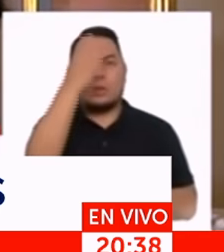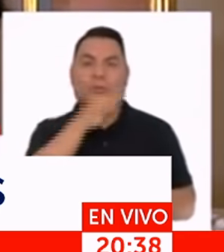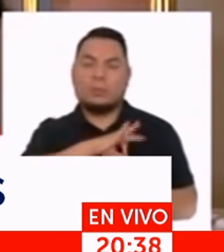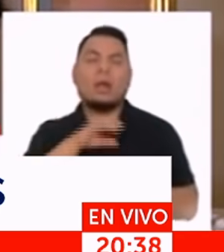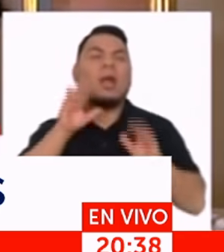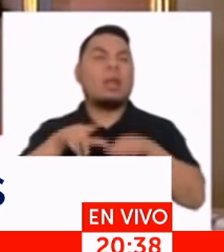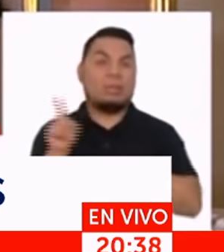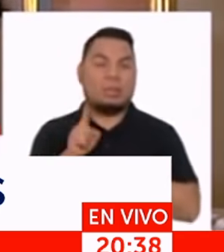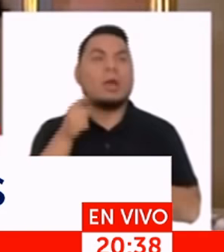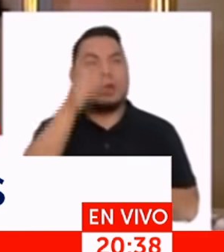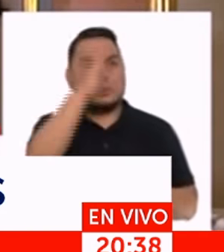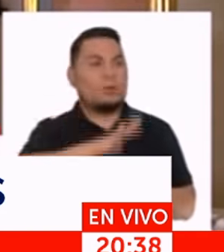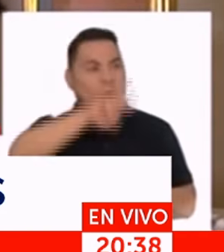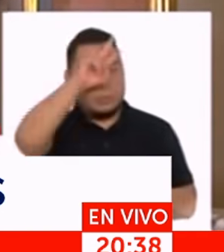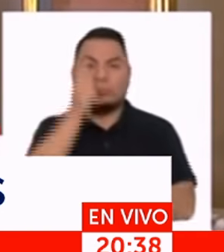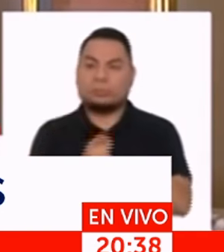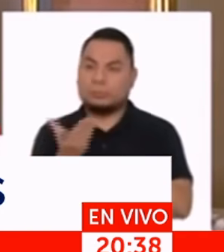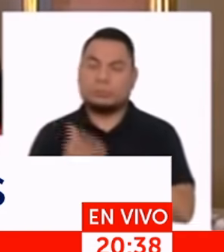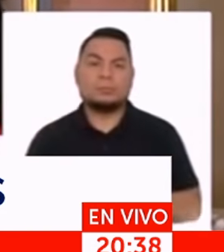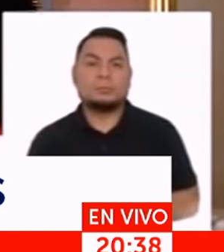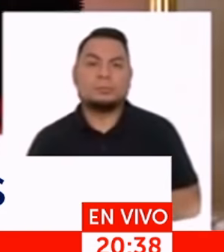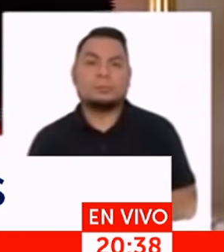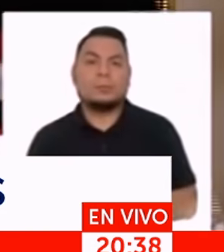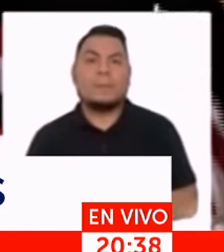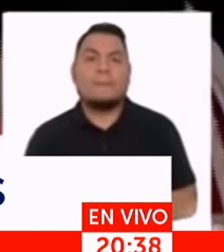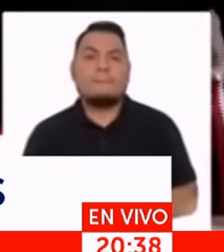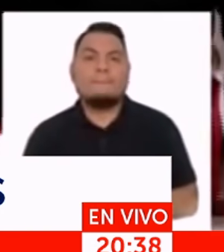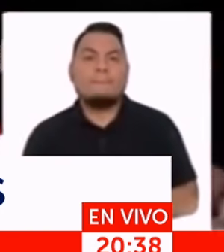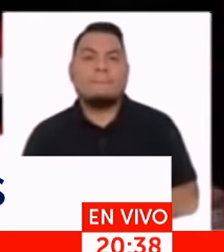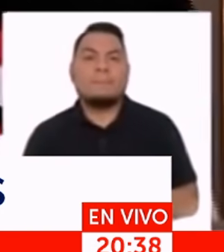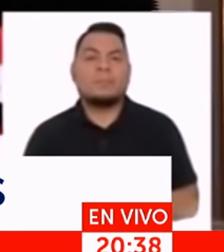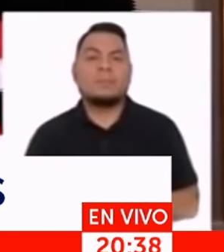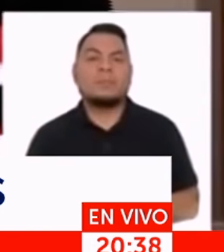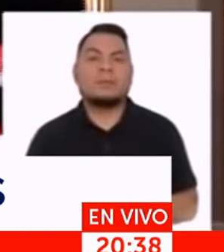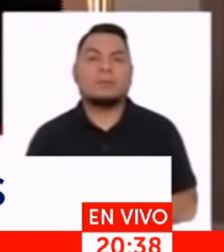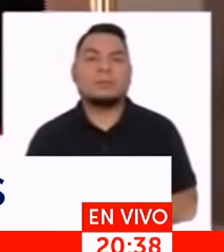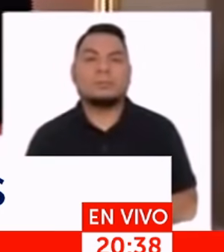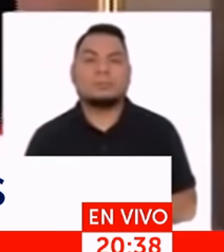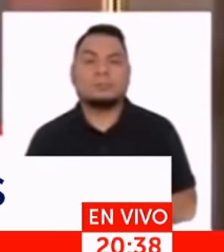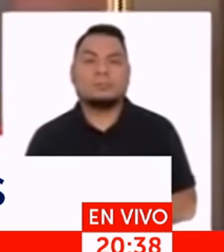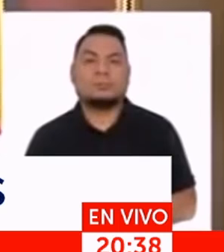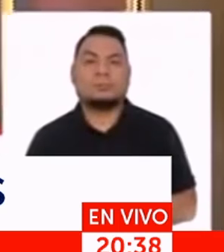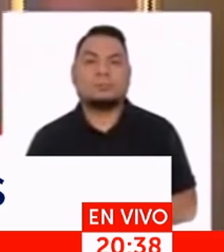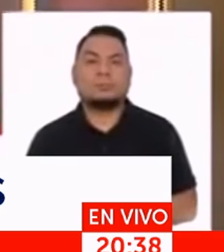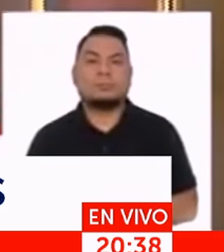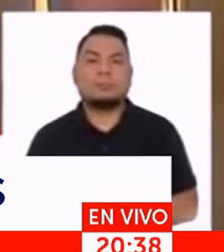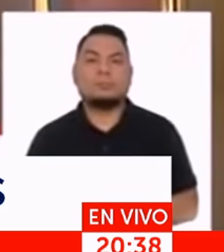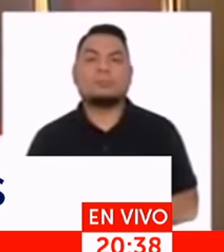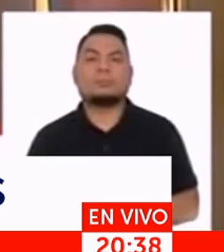premie, y si no, él y la patria os lo demande. Es entonces como ha jurado al cargo